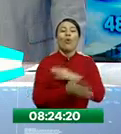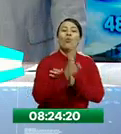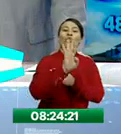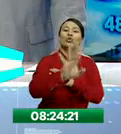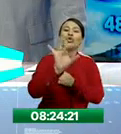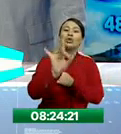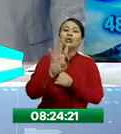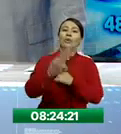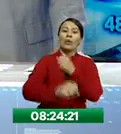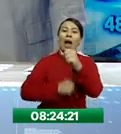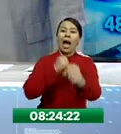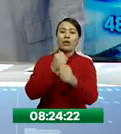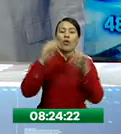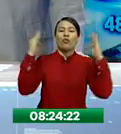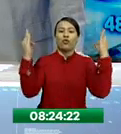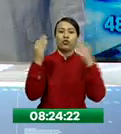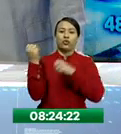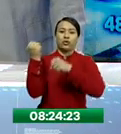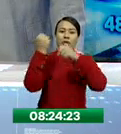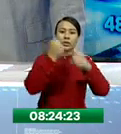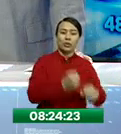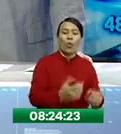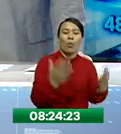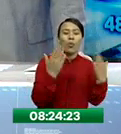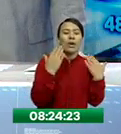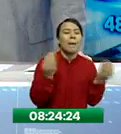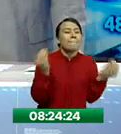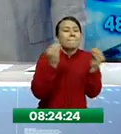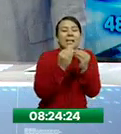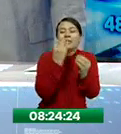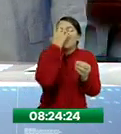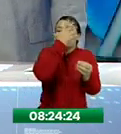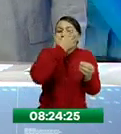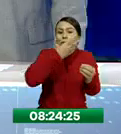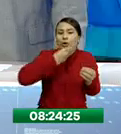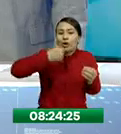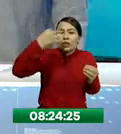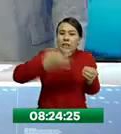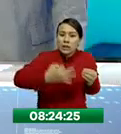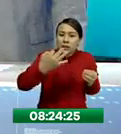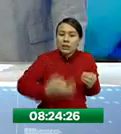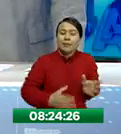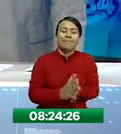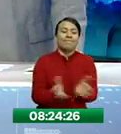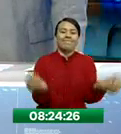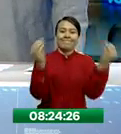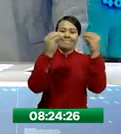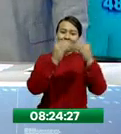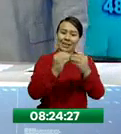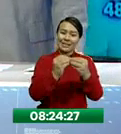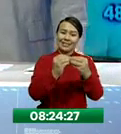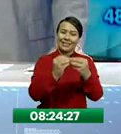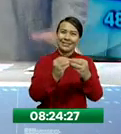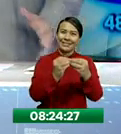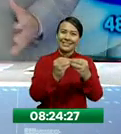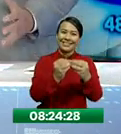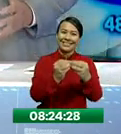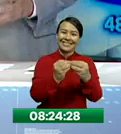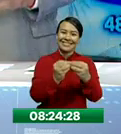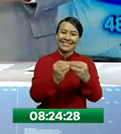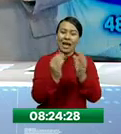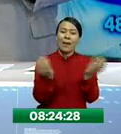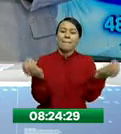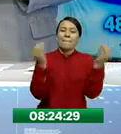484 años de fundación, cada vez más linda, cada vez más bella, cada vez más,